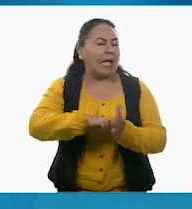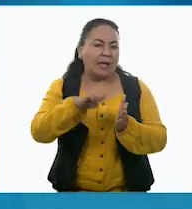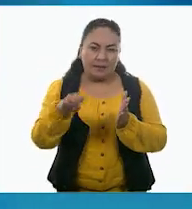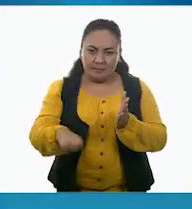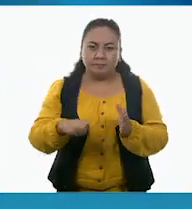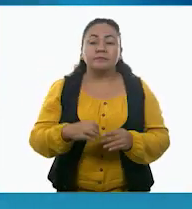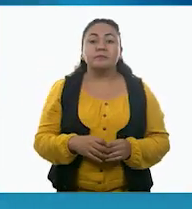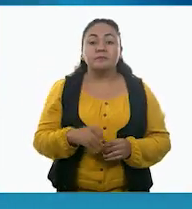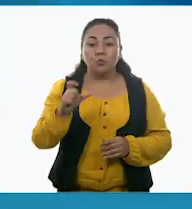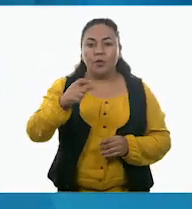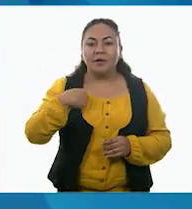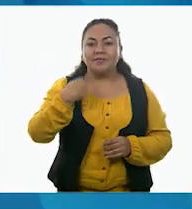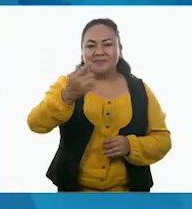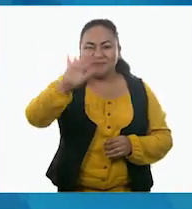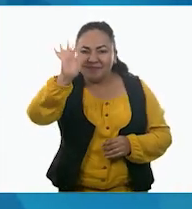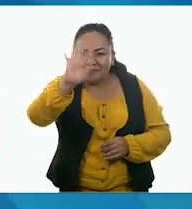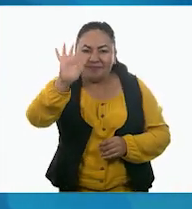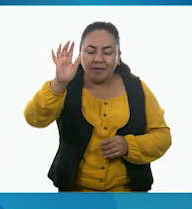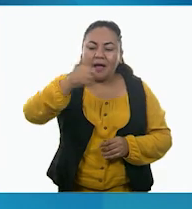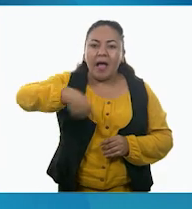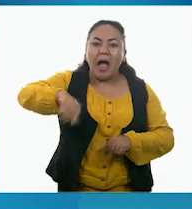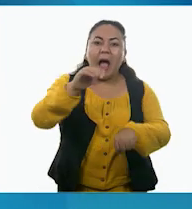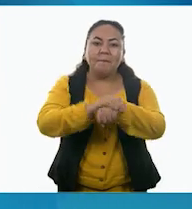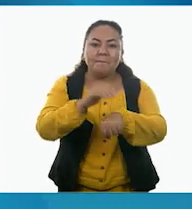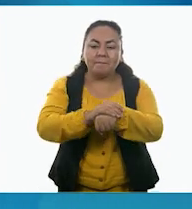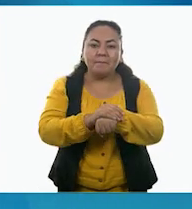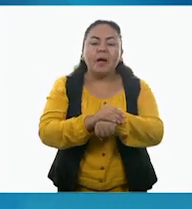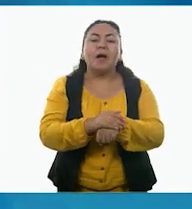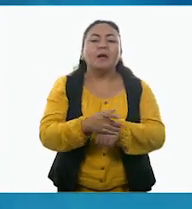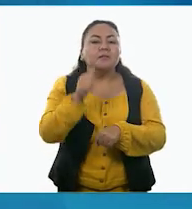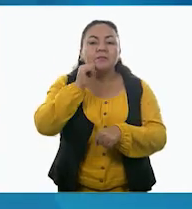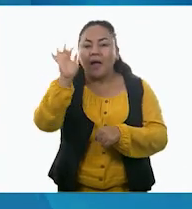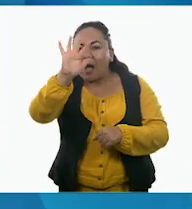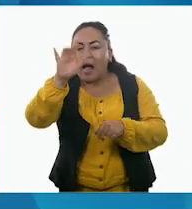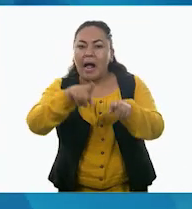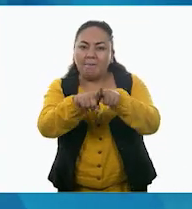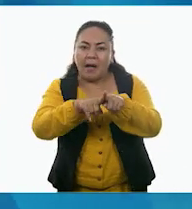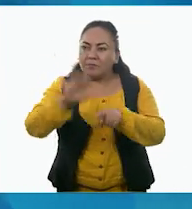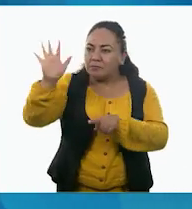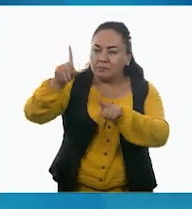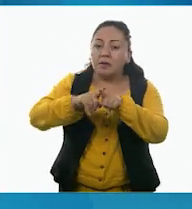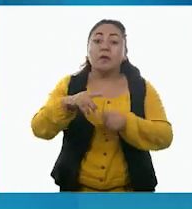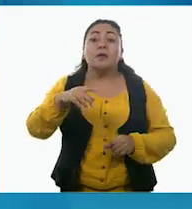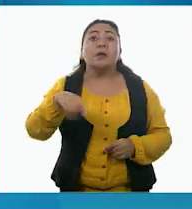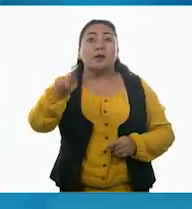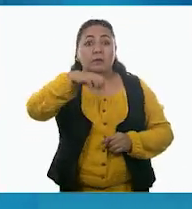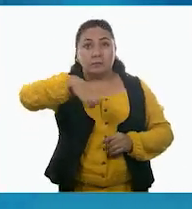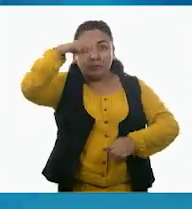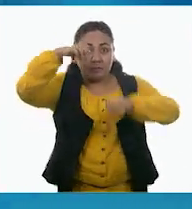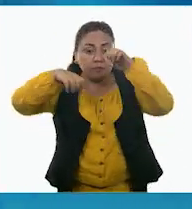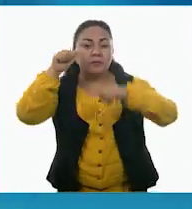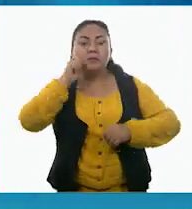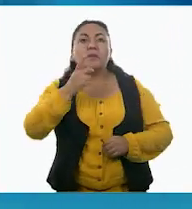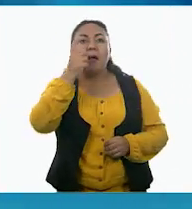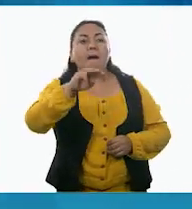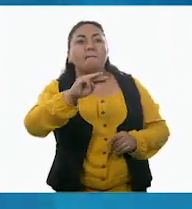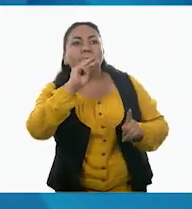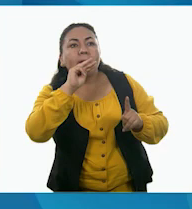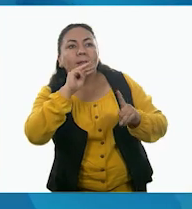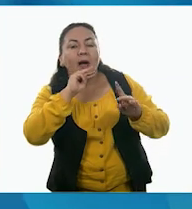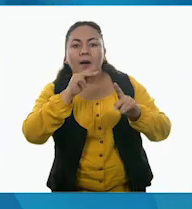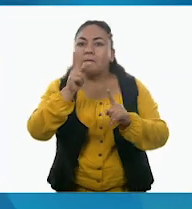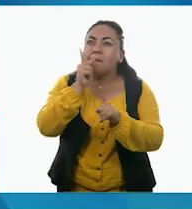ejemplo, al saludarse, los amigos se dicen hermanos. Y a las mujeres y hombres mayores se les dice mamá y